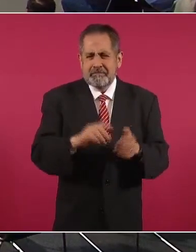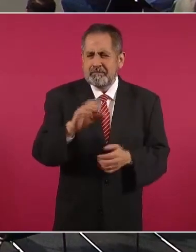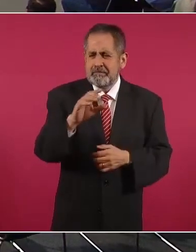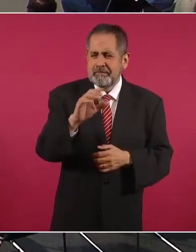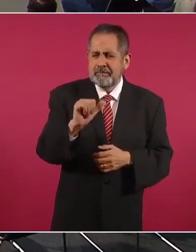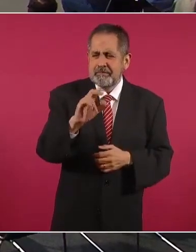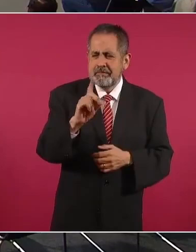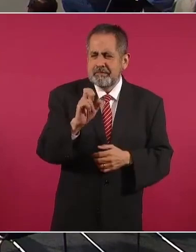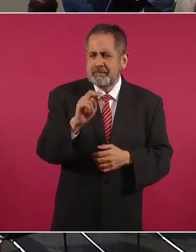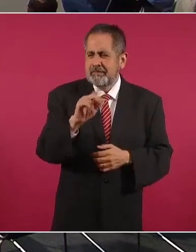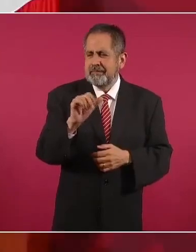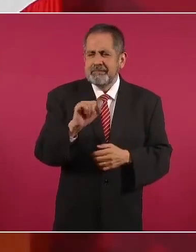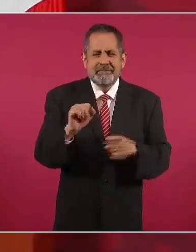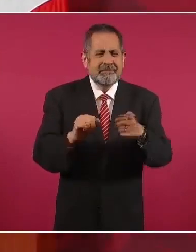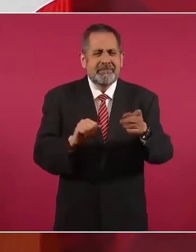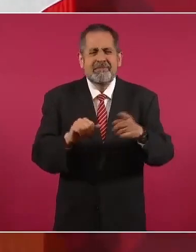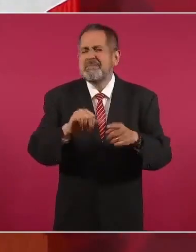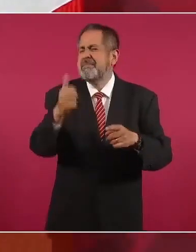Cárdenas,